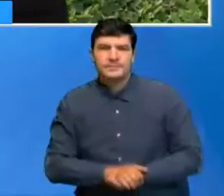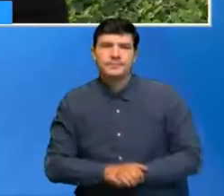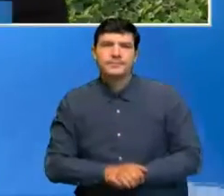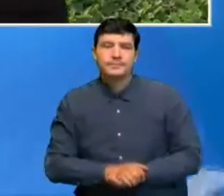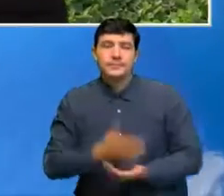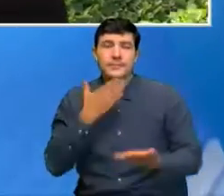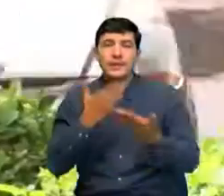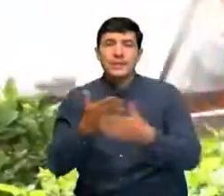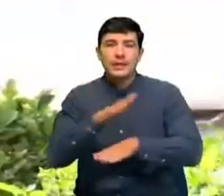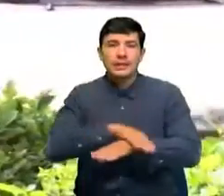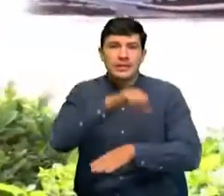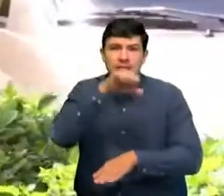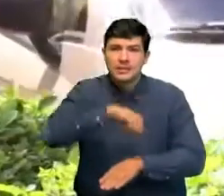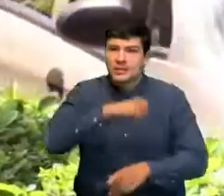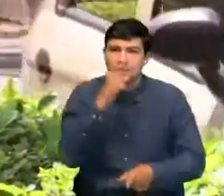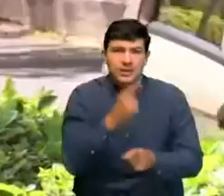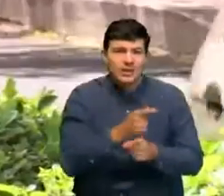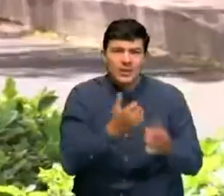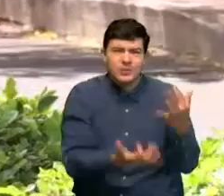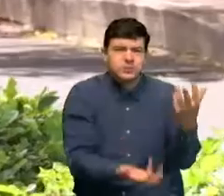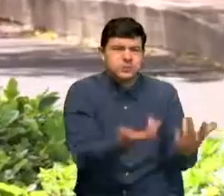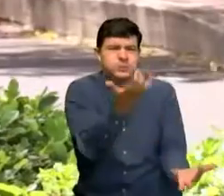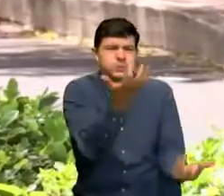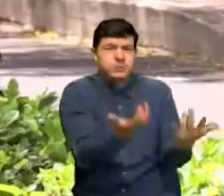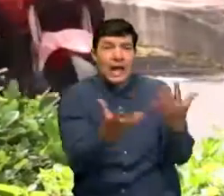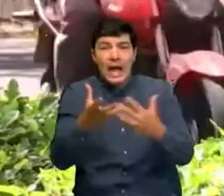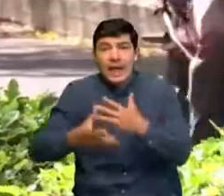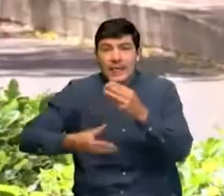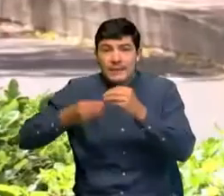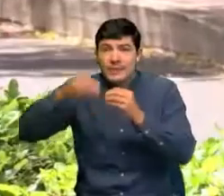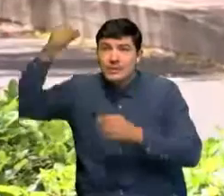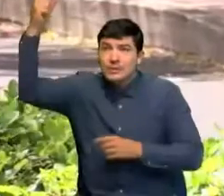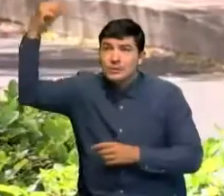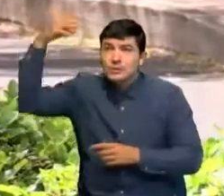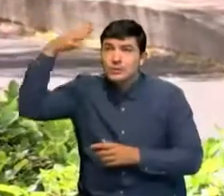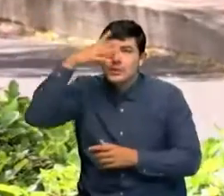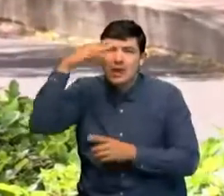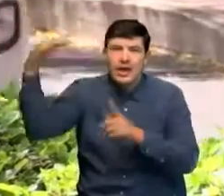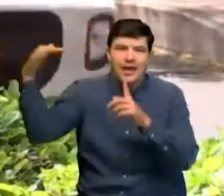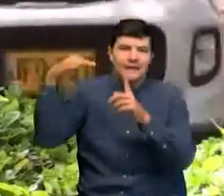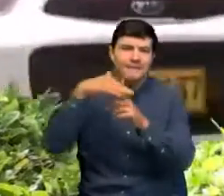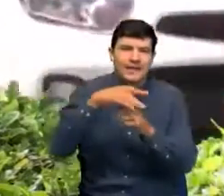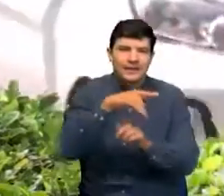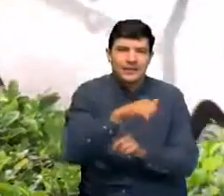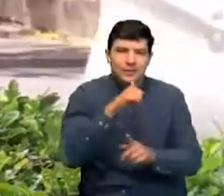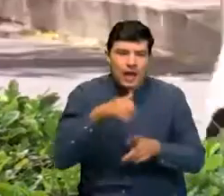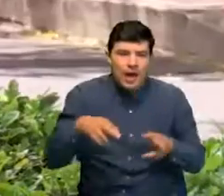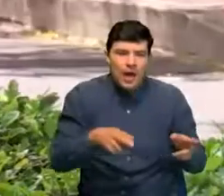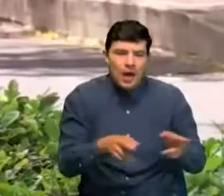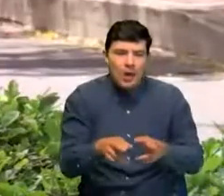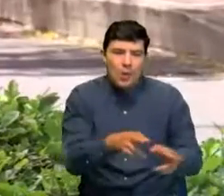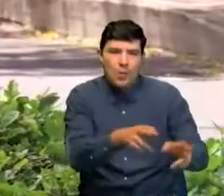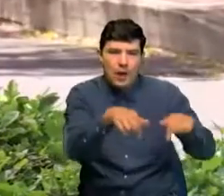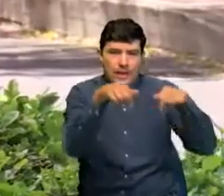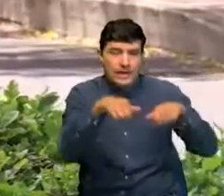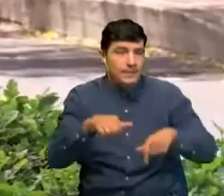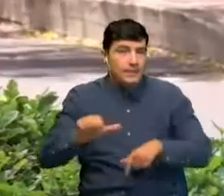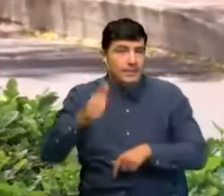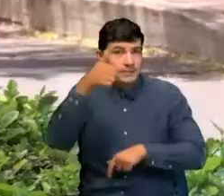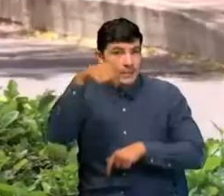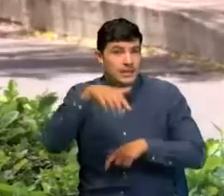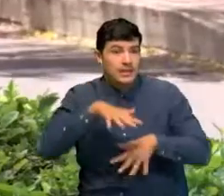El intenso verano, además de los incendios forestales, también tiene unas serias implicaciones en los niveles de los ríos, los principales